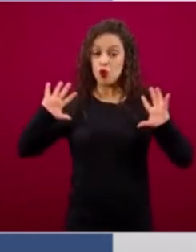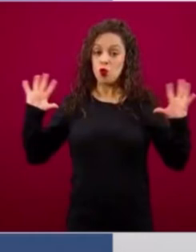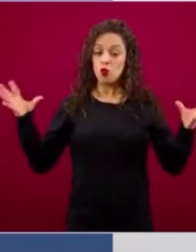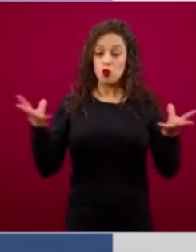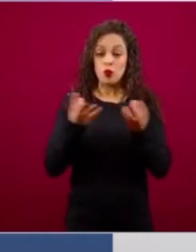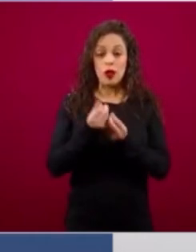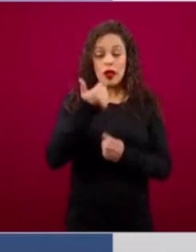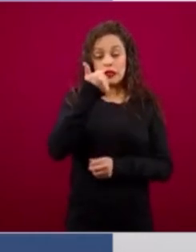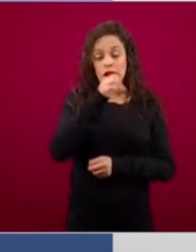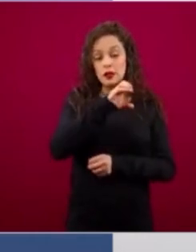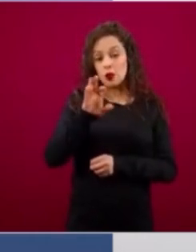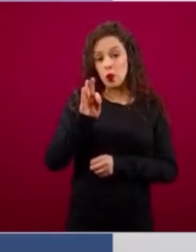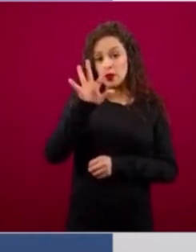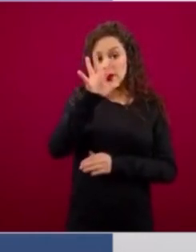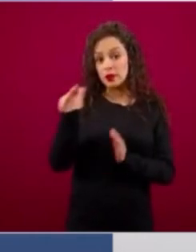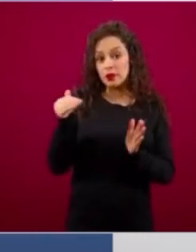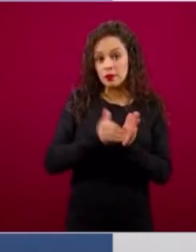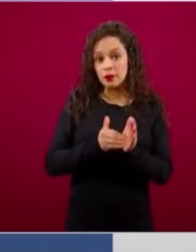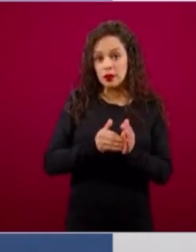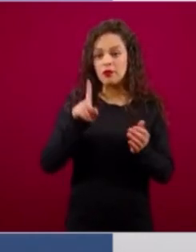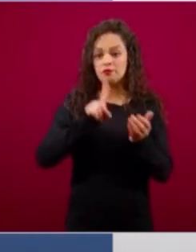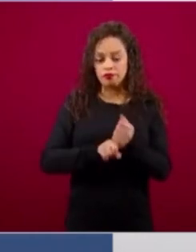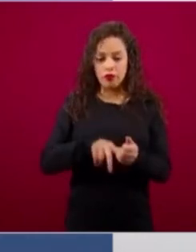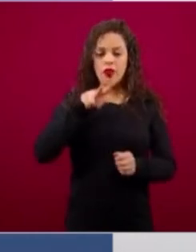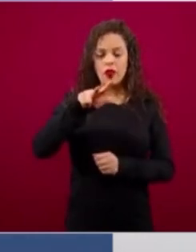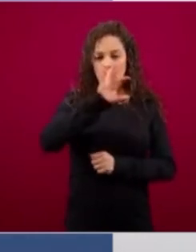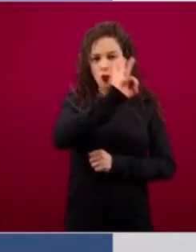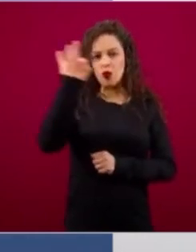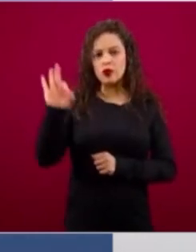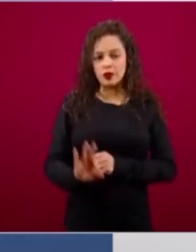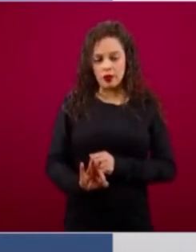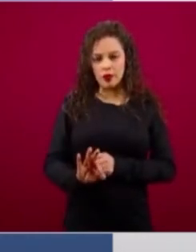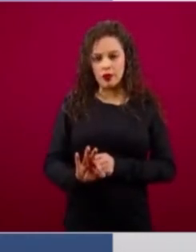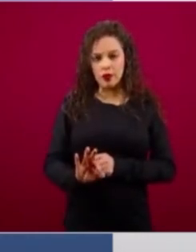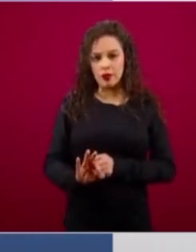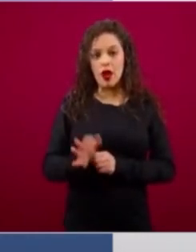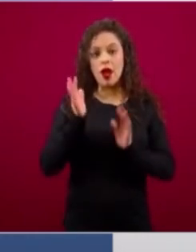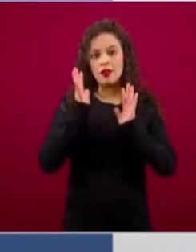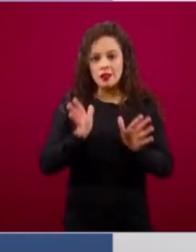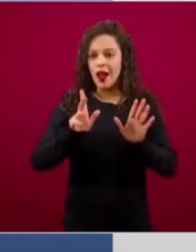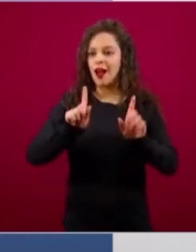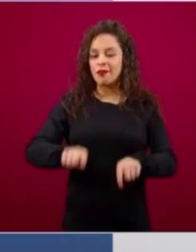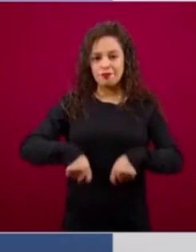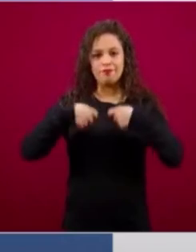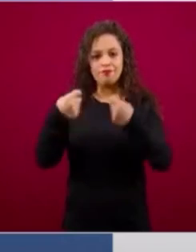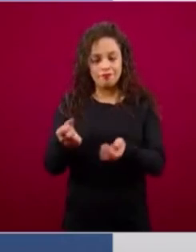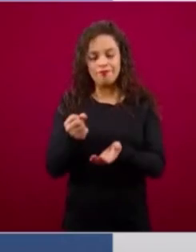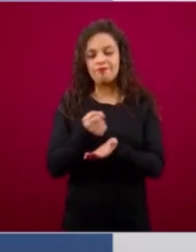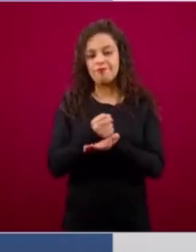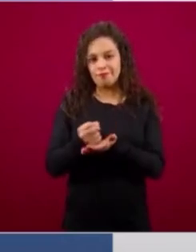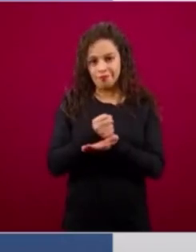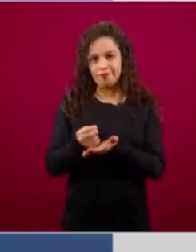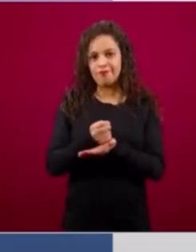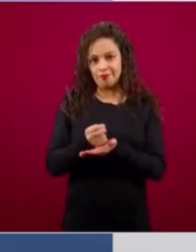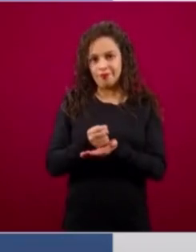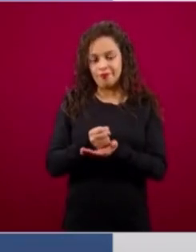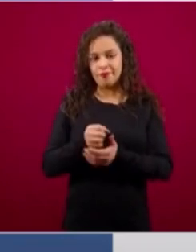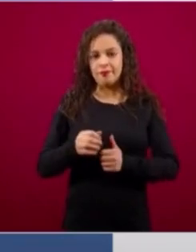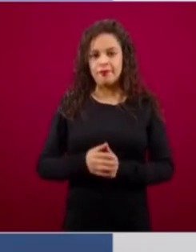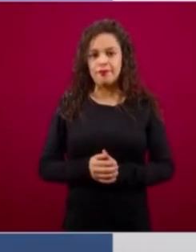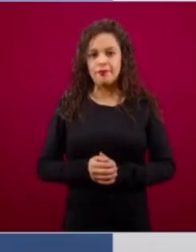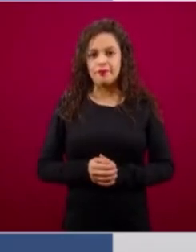645.000 es el 18 por ciento los que ya recibieron un crédito si lo comparamos